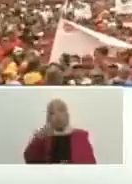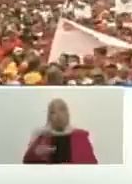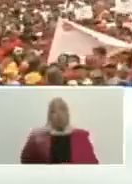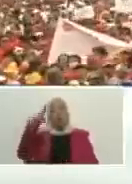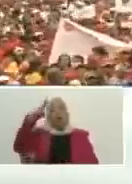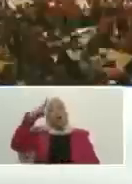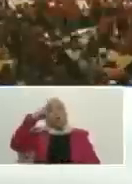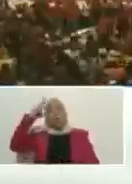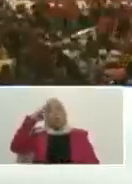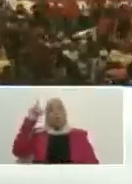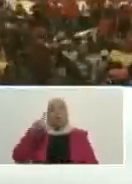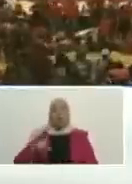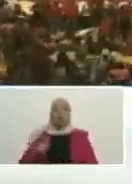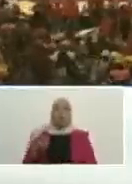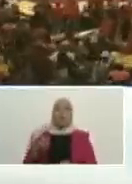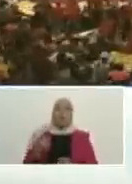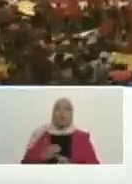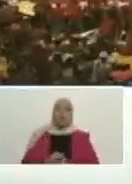Ojeda.